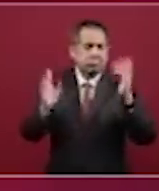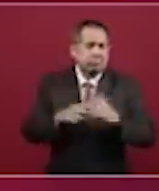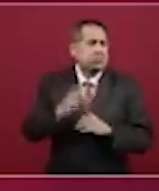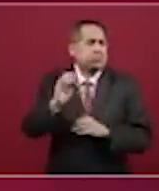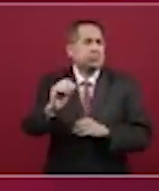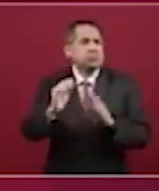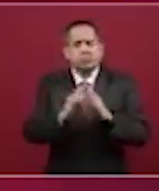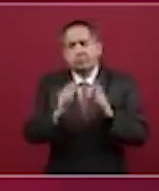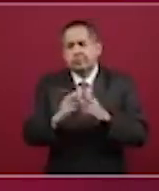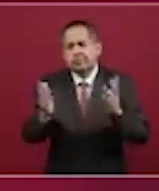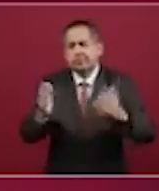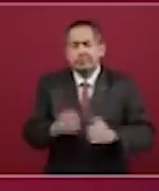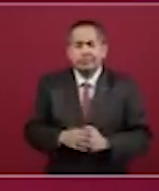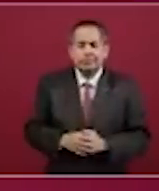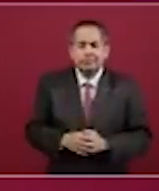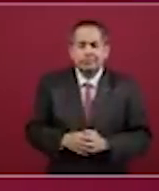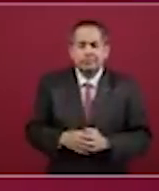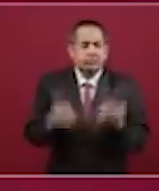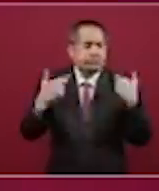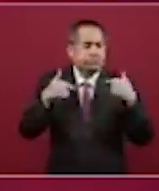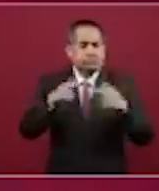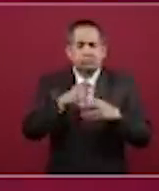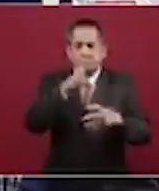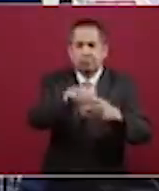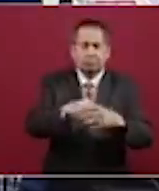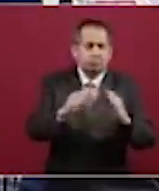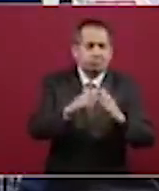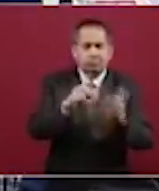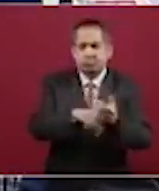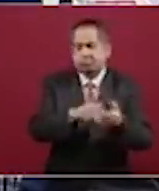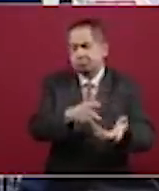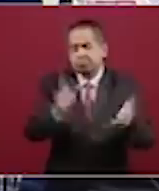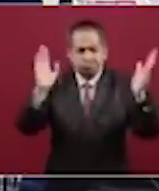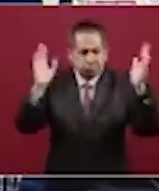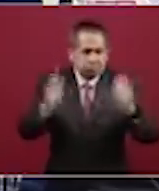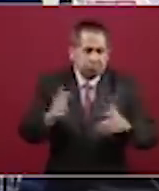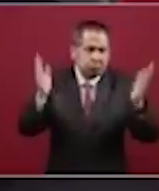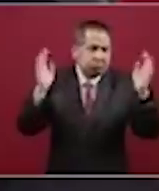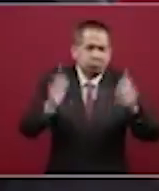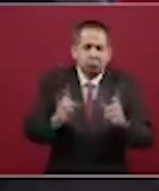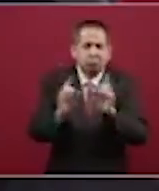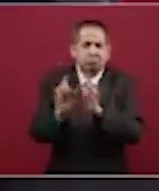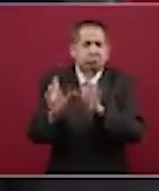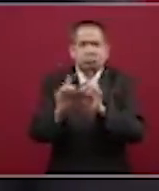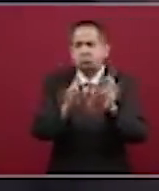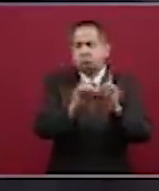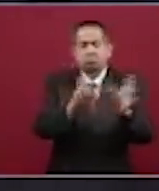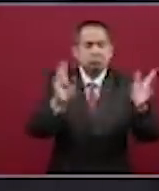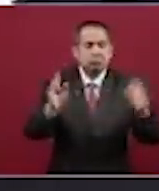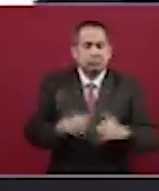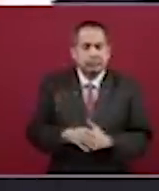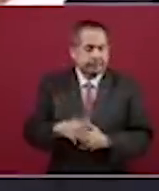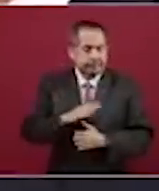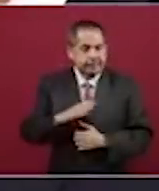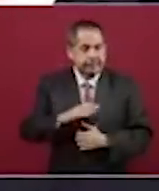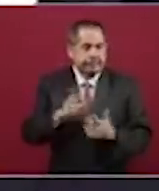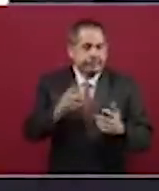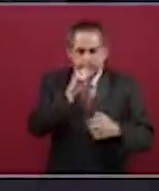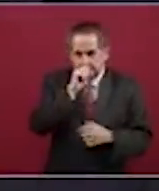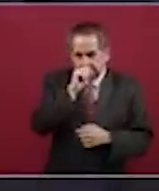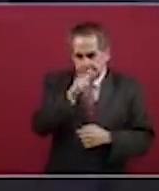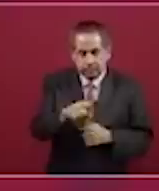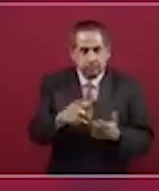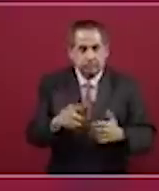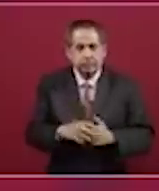o en casa de un maestro, así se dieron las cosas. Hay